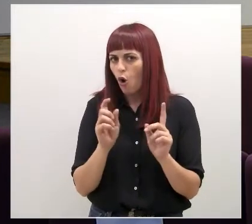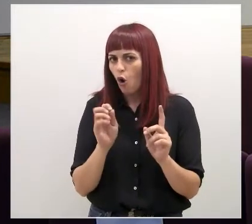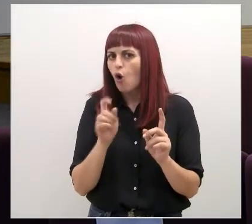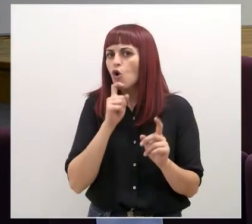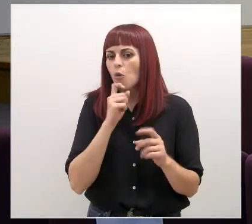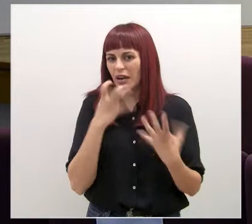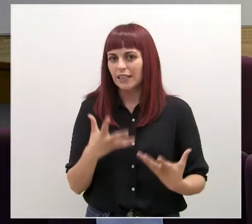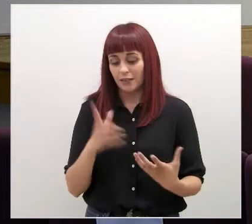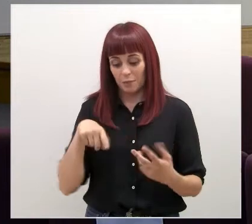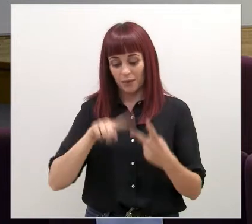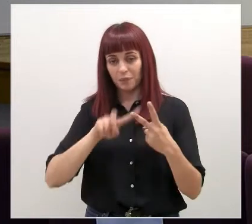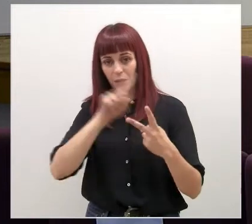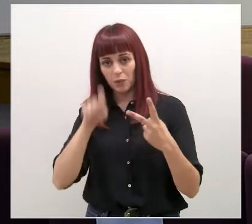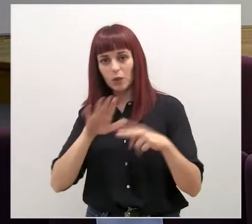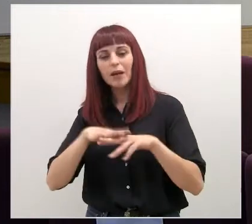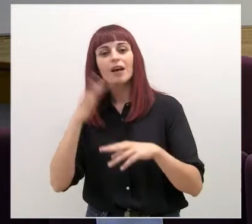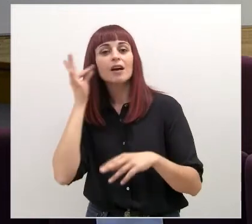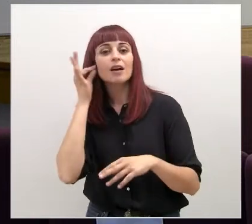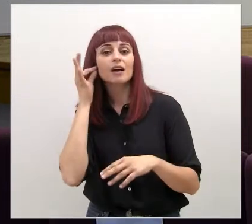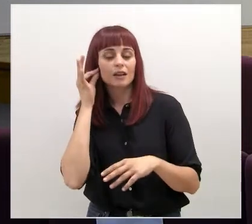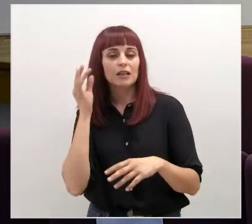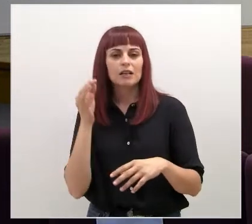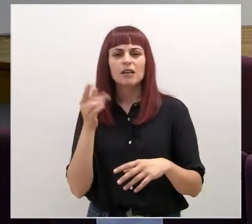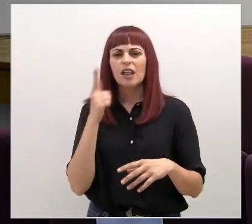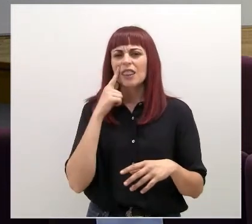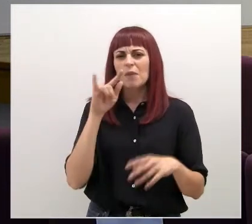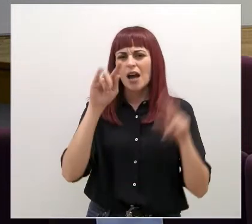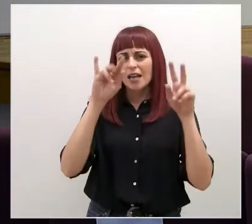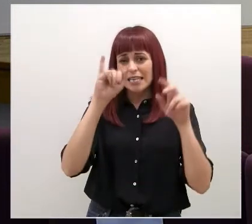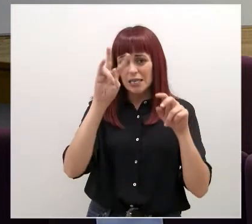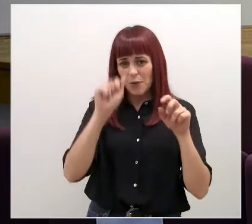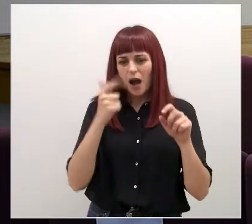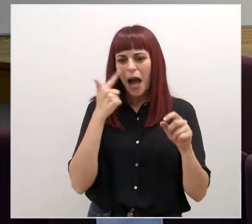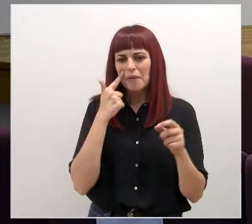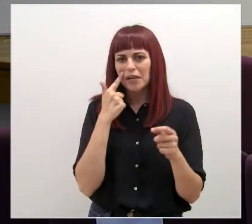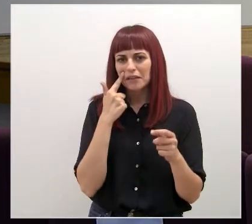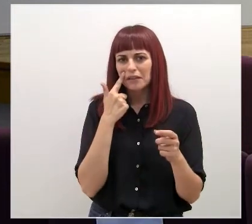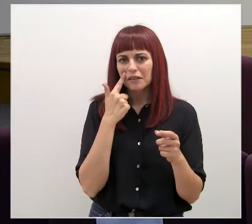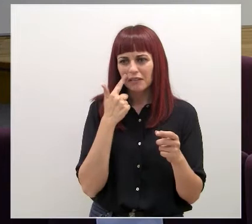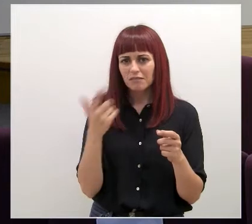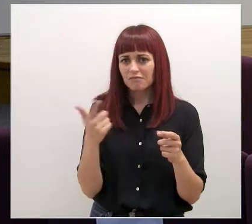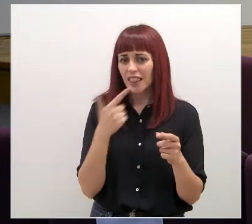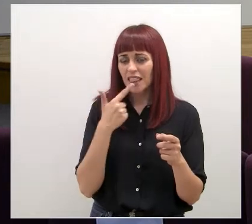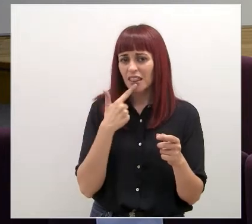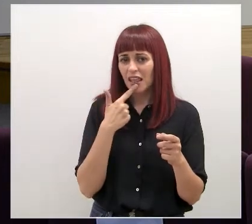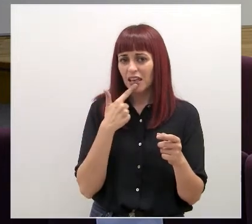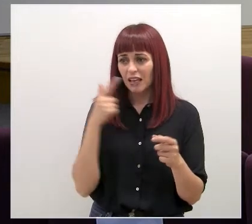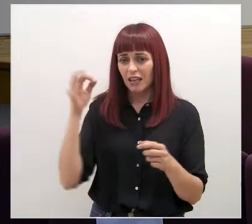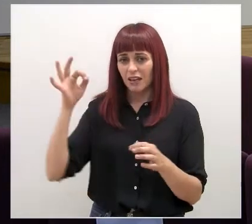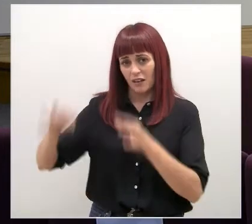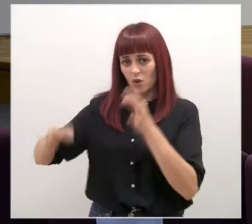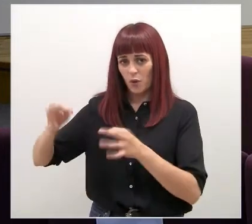para la consejera, sobre esa reclamación de la liquidación del IVA, si puede concretarnos un poco más esas acciones que dice que va a emprender el